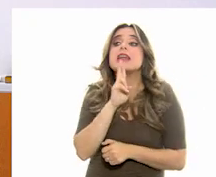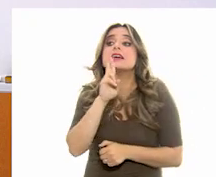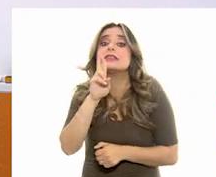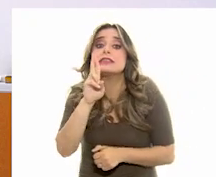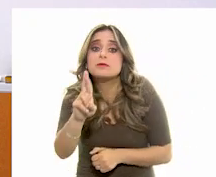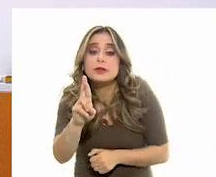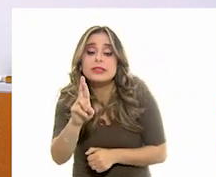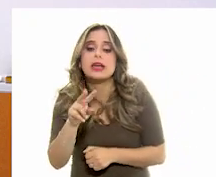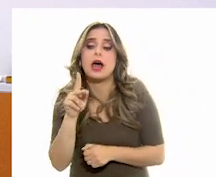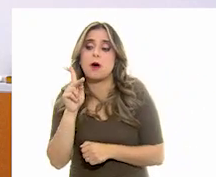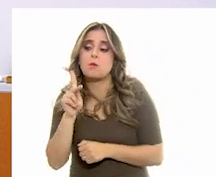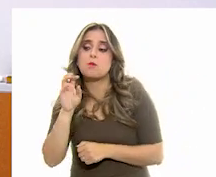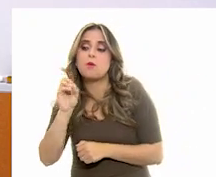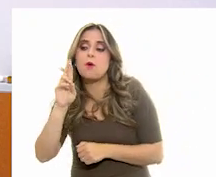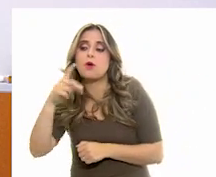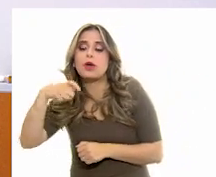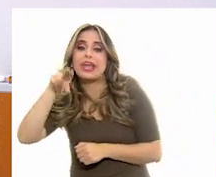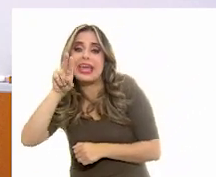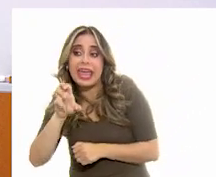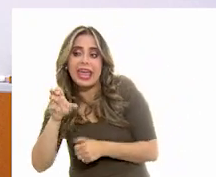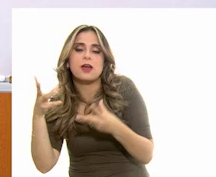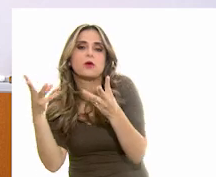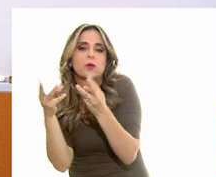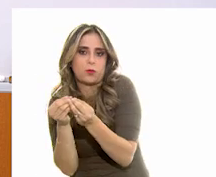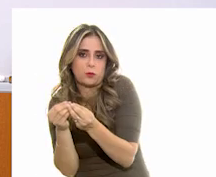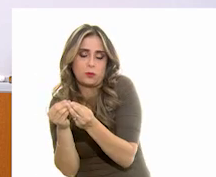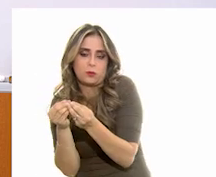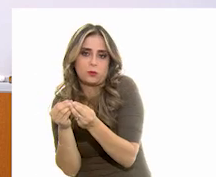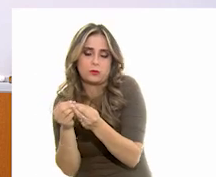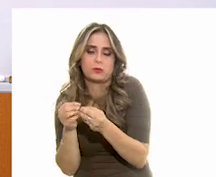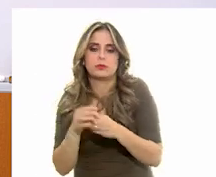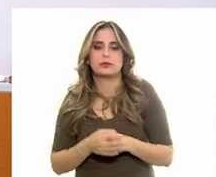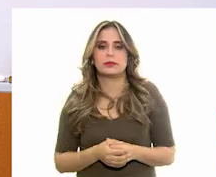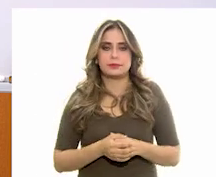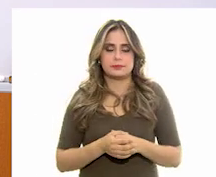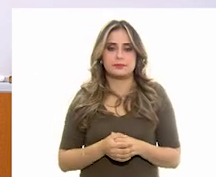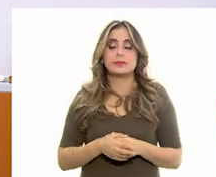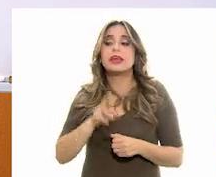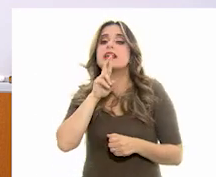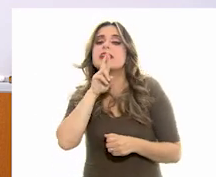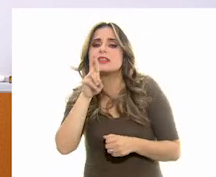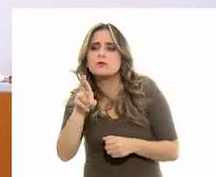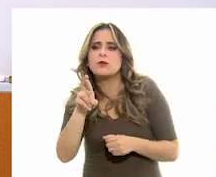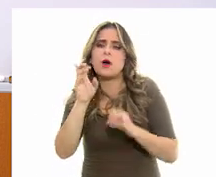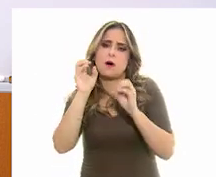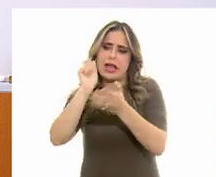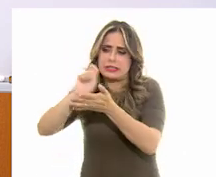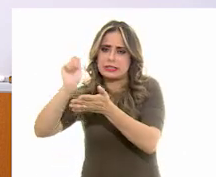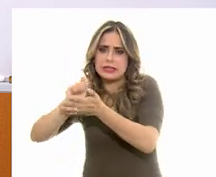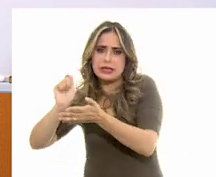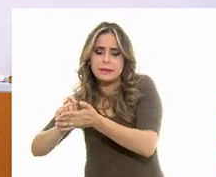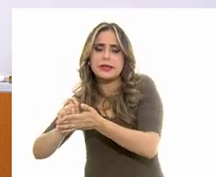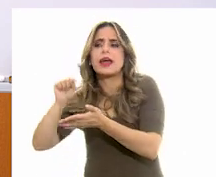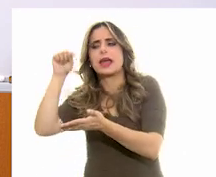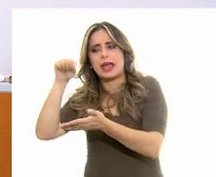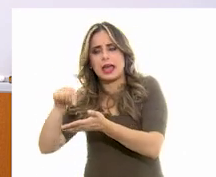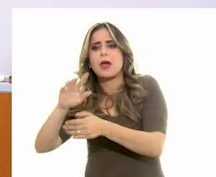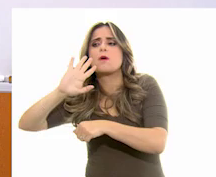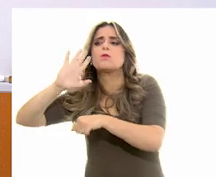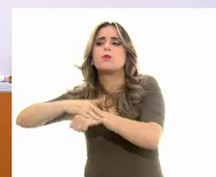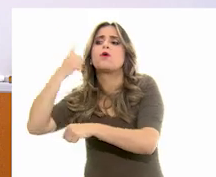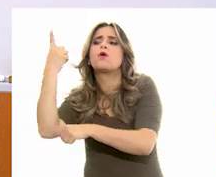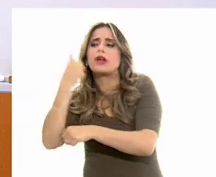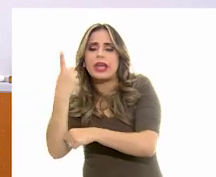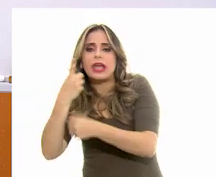con acento, en pregunta. Ajá. Cuando se da la respuesta, es junto.